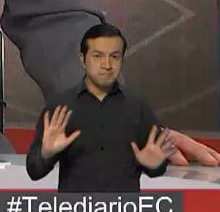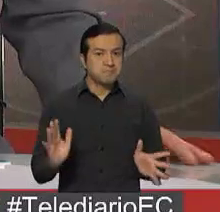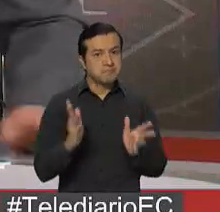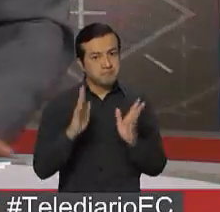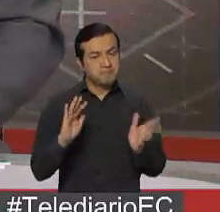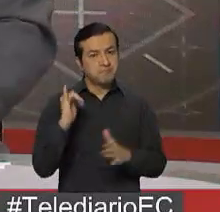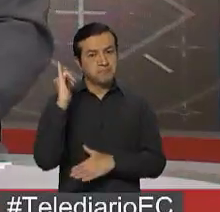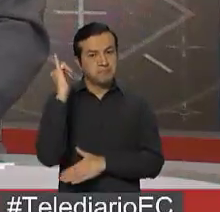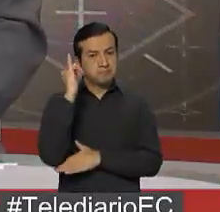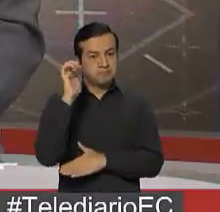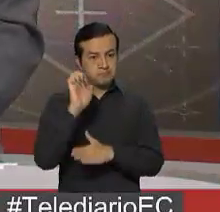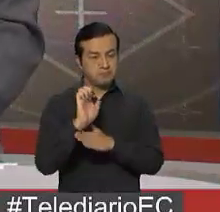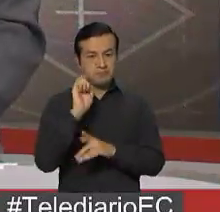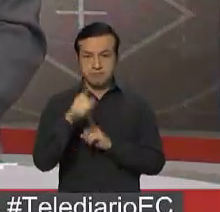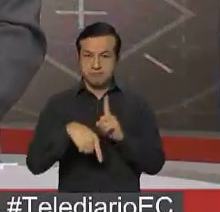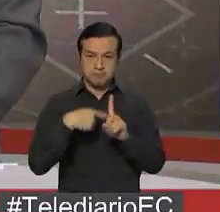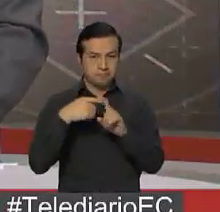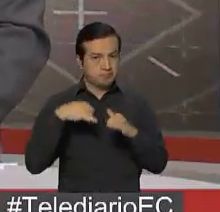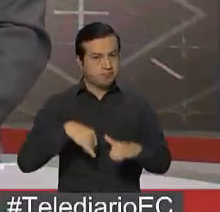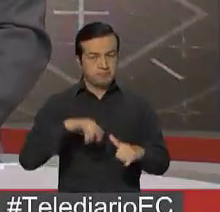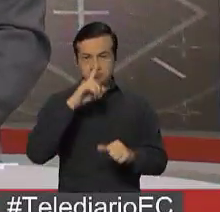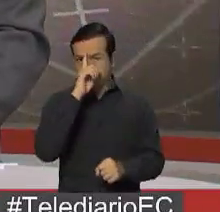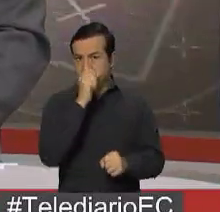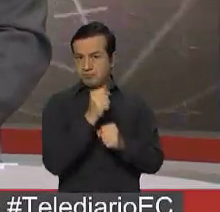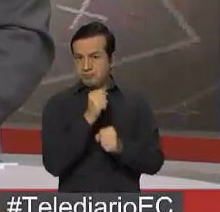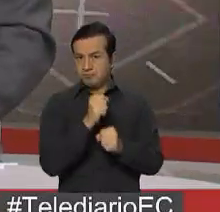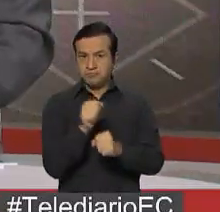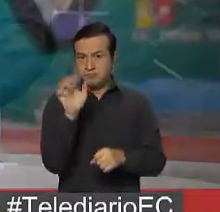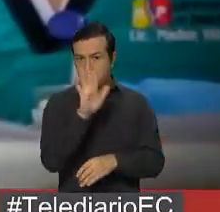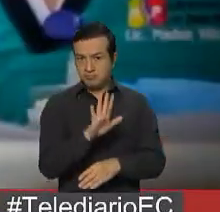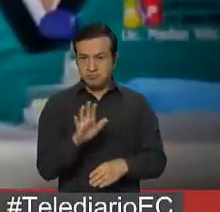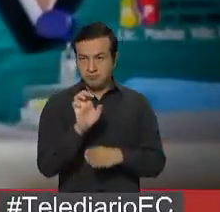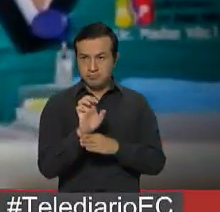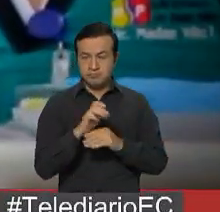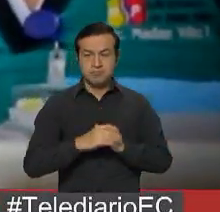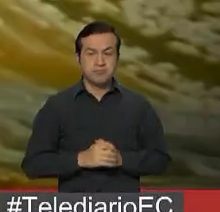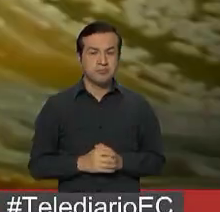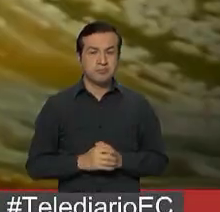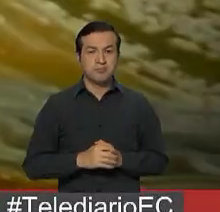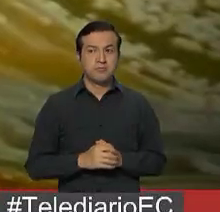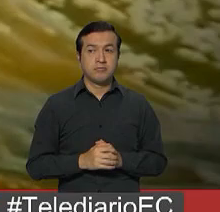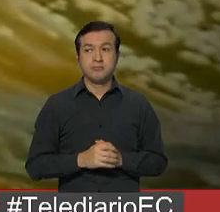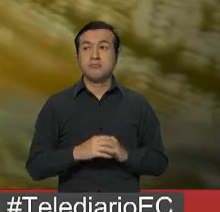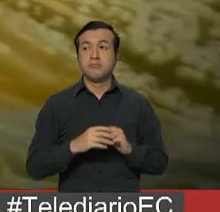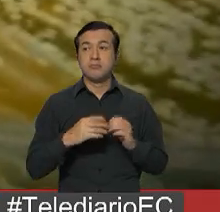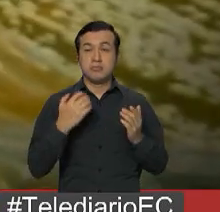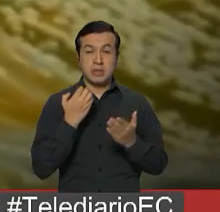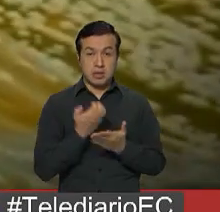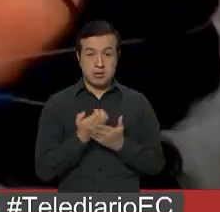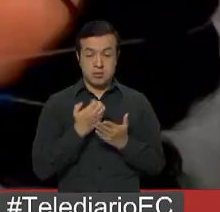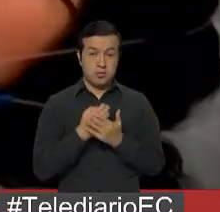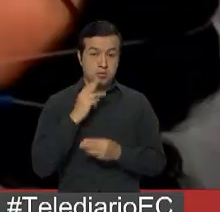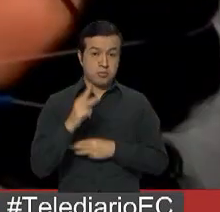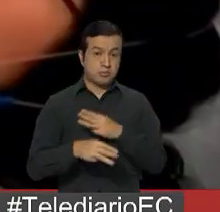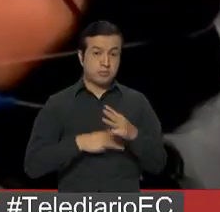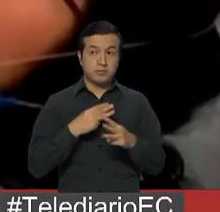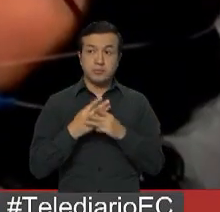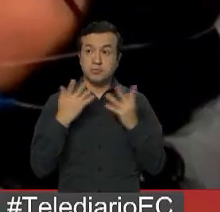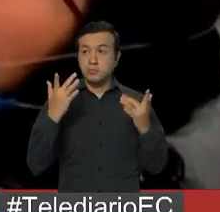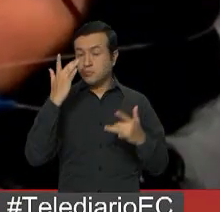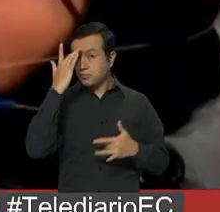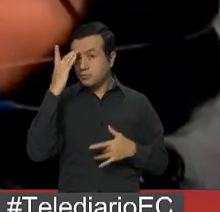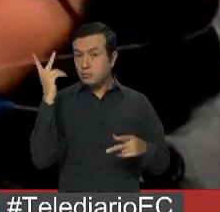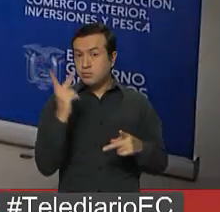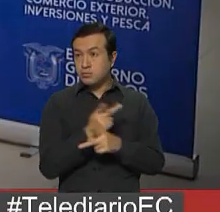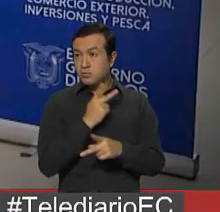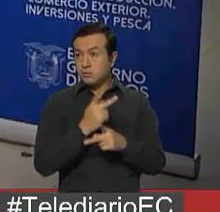la industria local y mantener el empleo en el país en medio de la crisis económica mundial generada por la pandemia